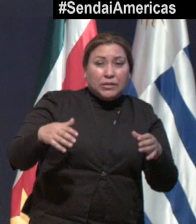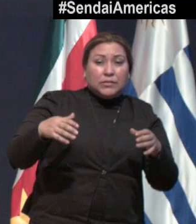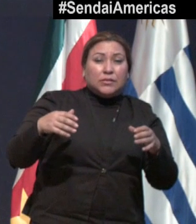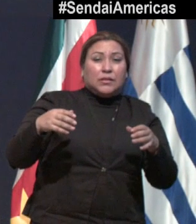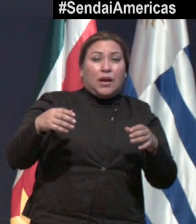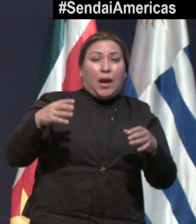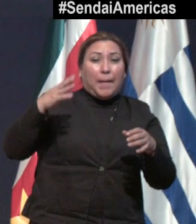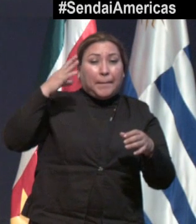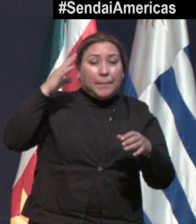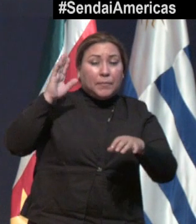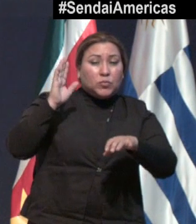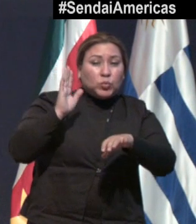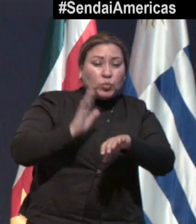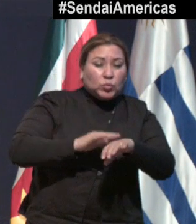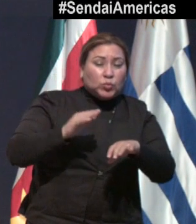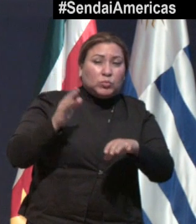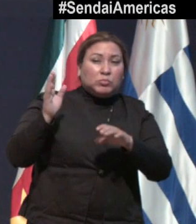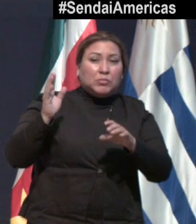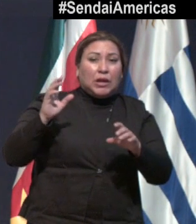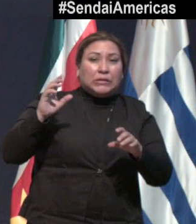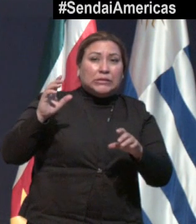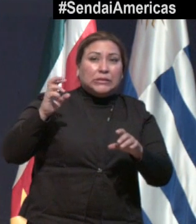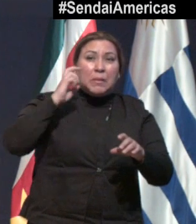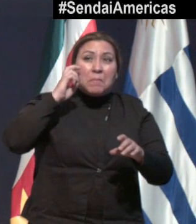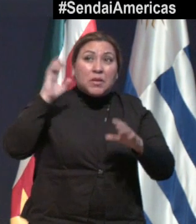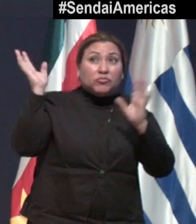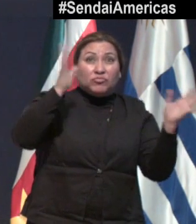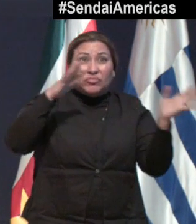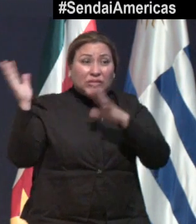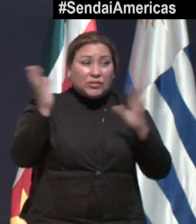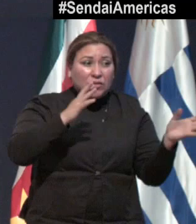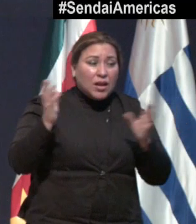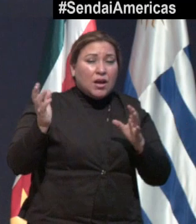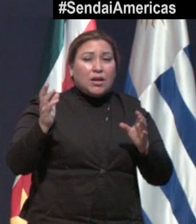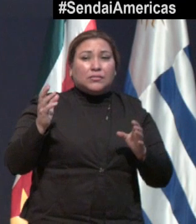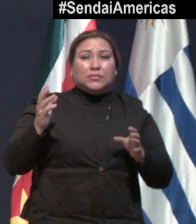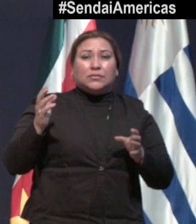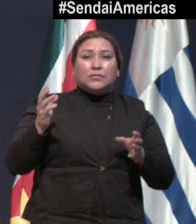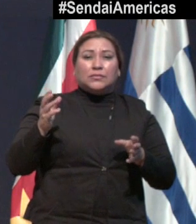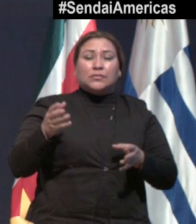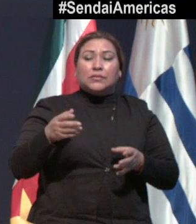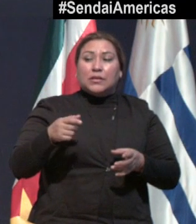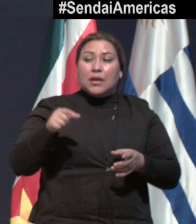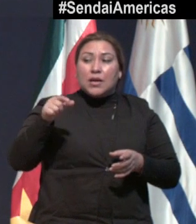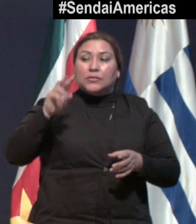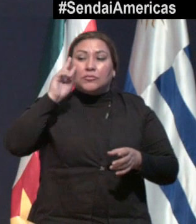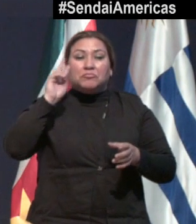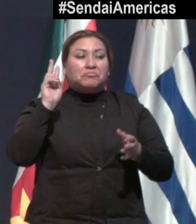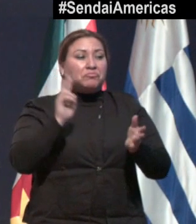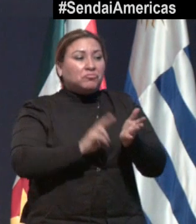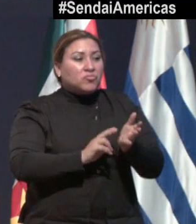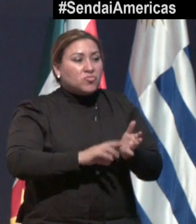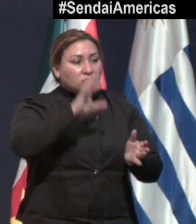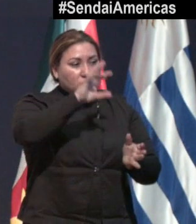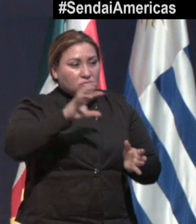han seguido creciendo. En estos 4 gráficos que reflejan datos de